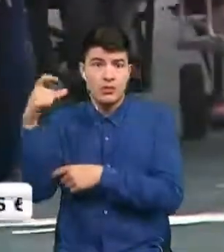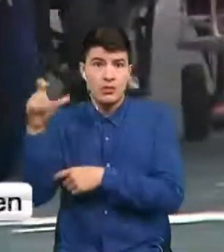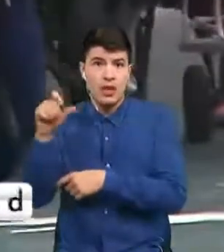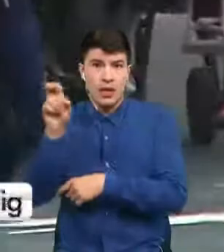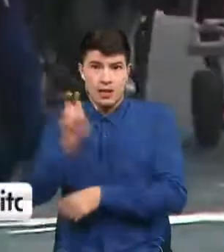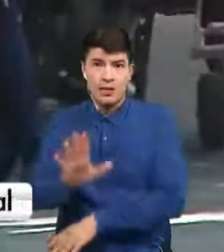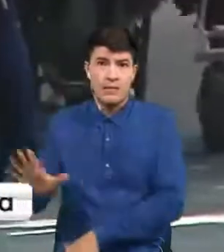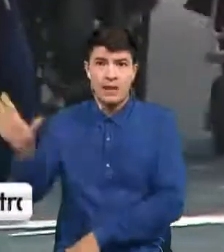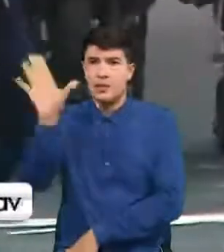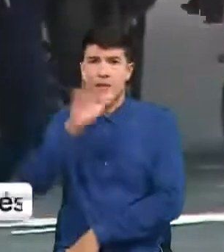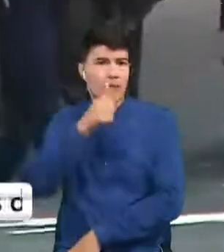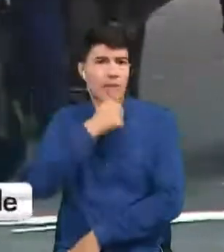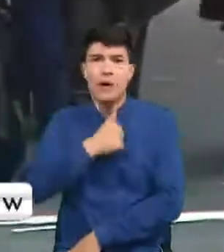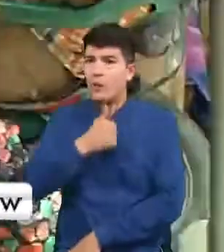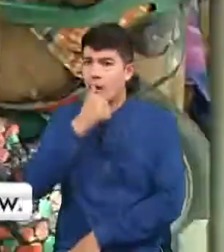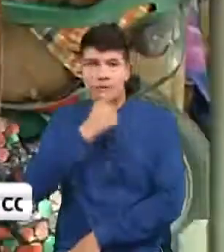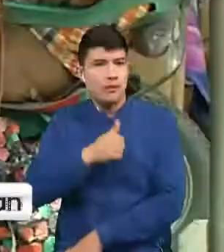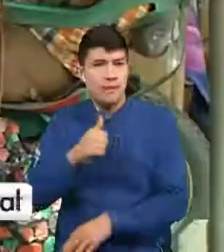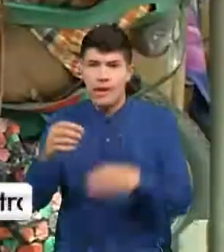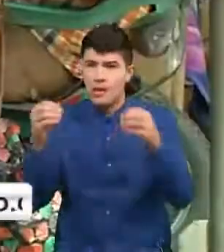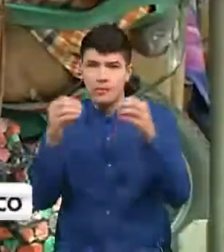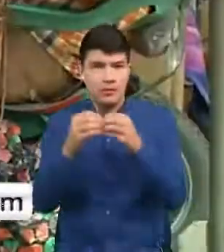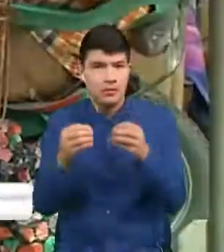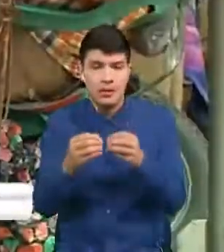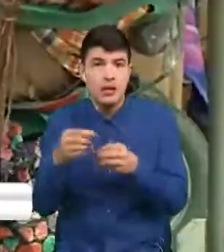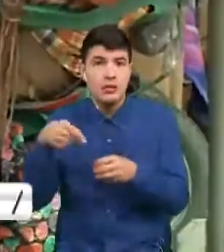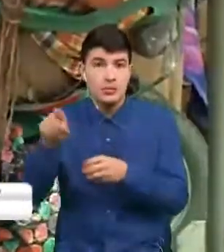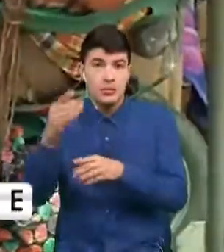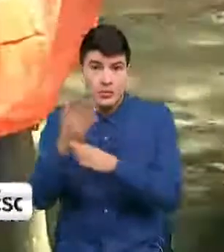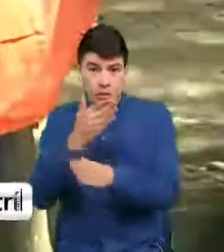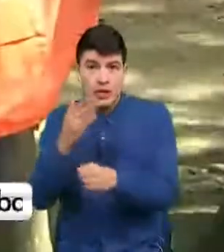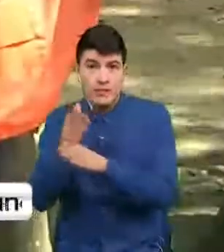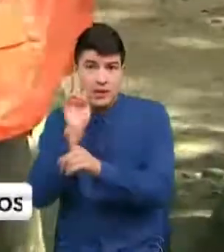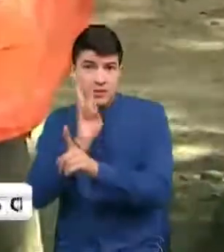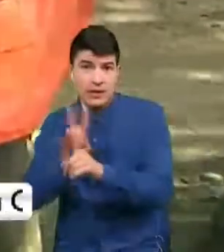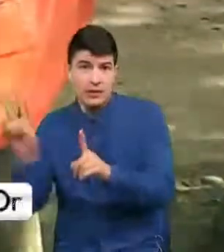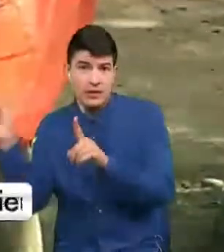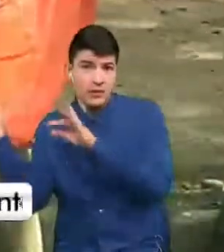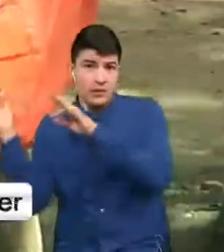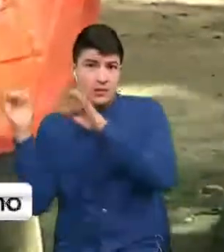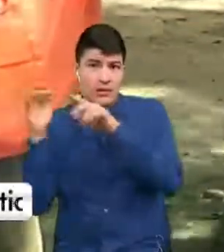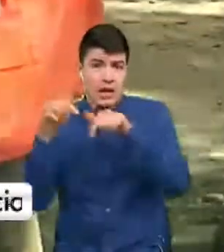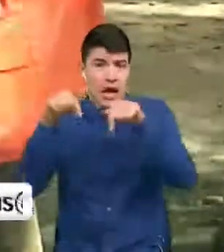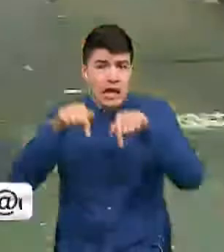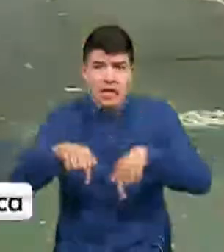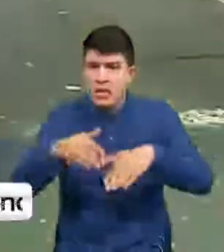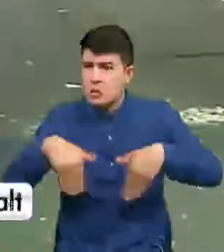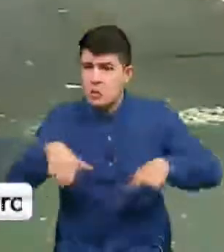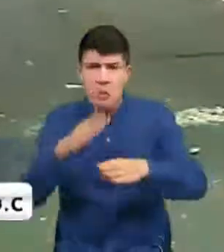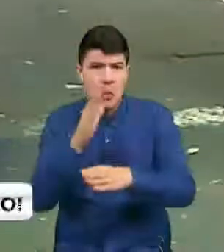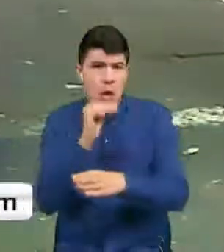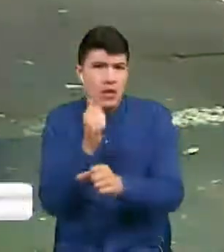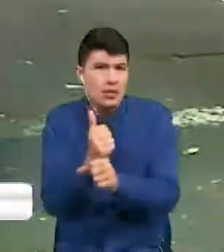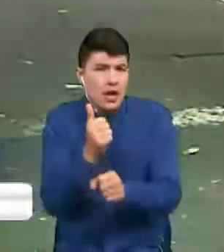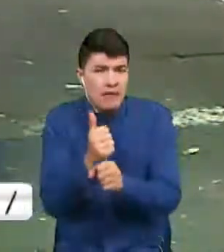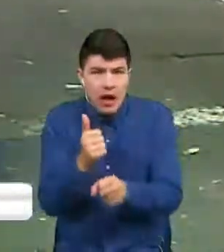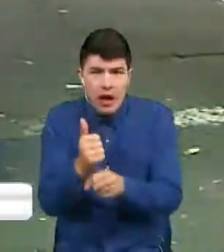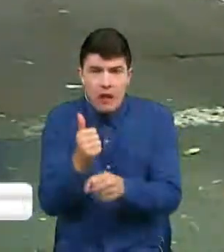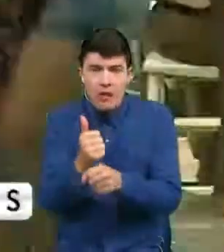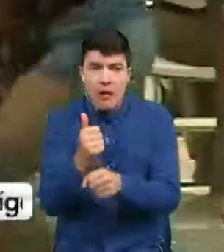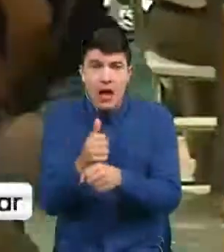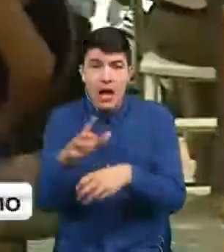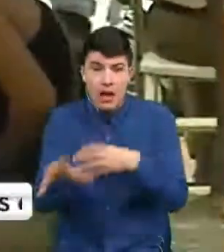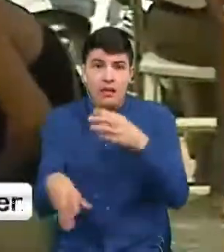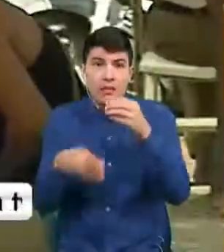crisis fronteriza hoy nos ha llevado a estar dentro de los primeros lugares en desempleo en colombia y además